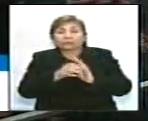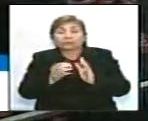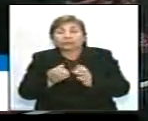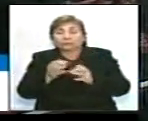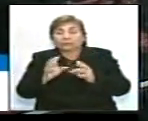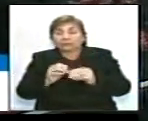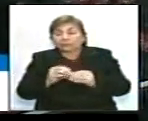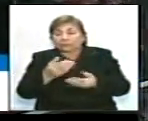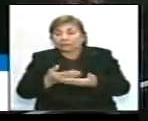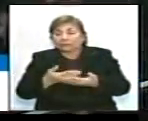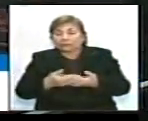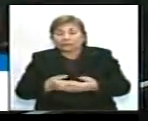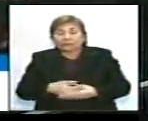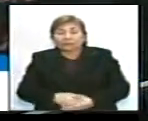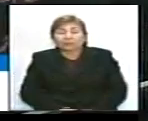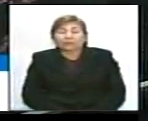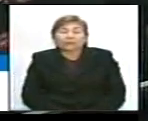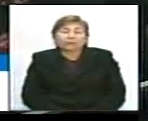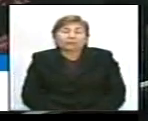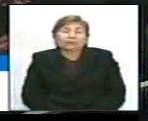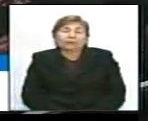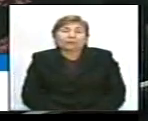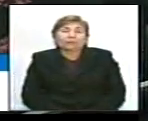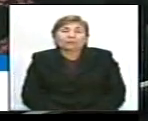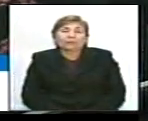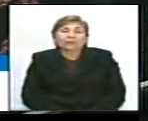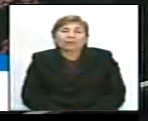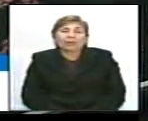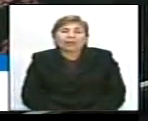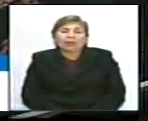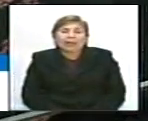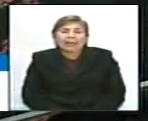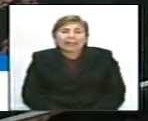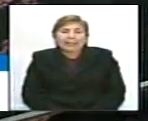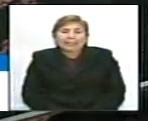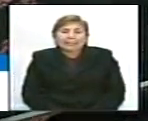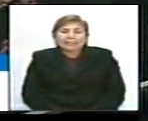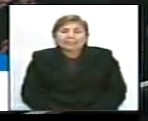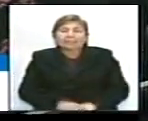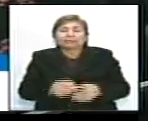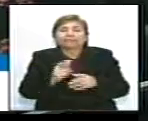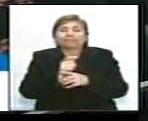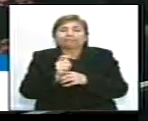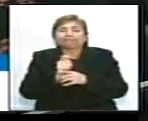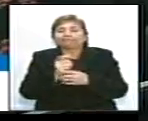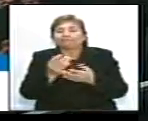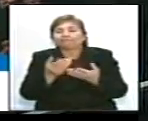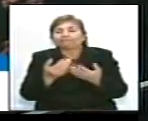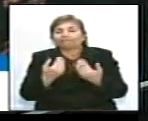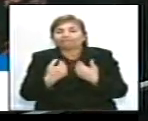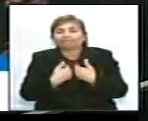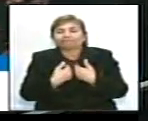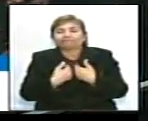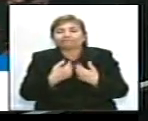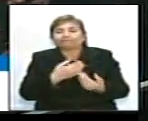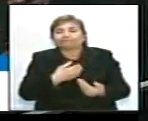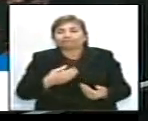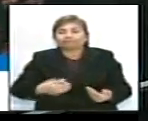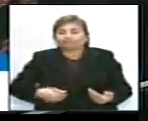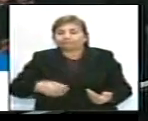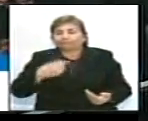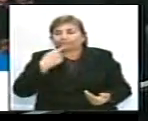tuvieron nuestras culturas milenarias, ¿no? ¿Qué dispositivos legales y técnicos, ministra, usted